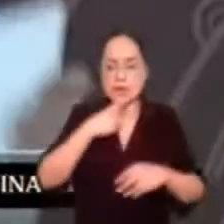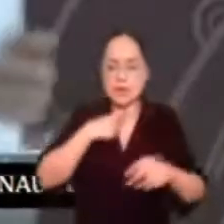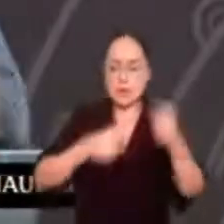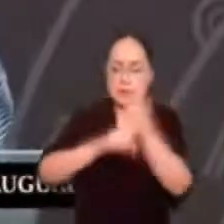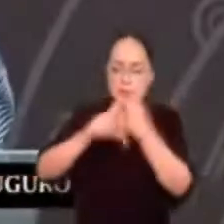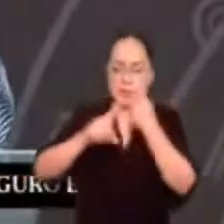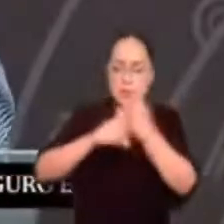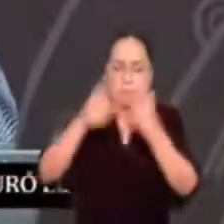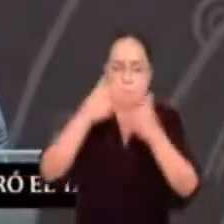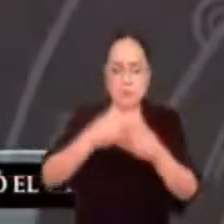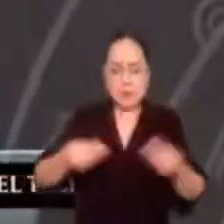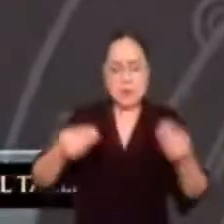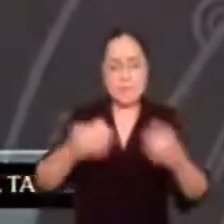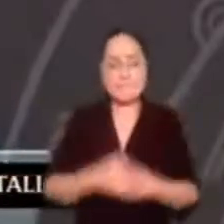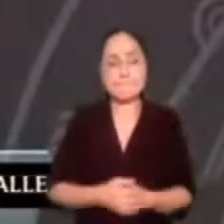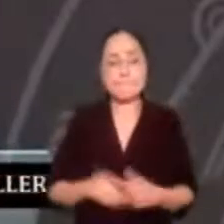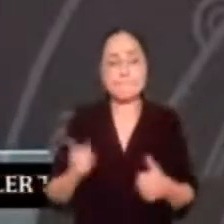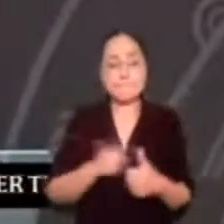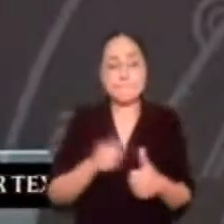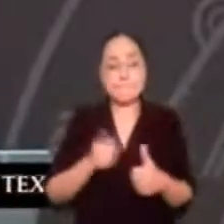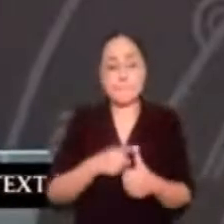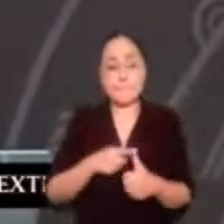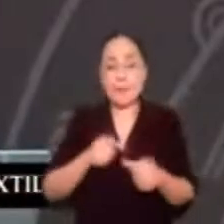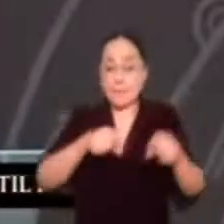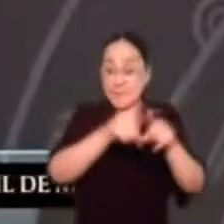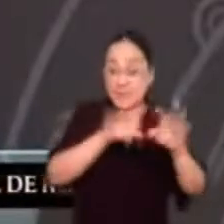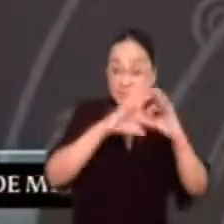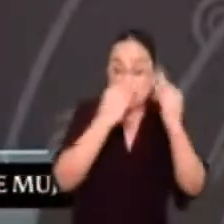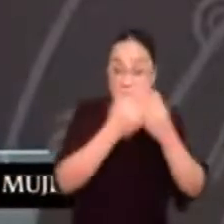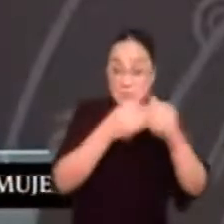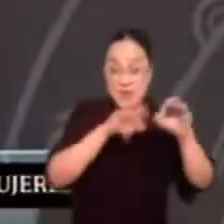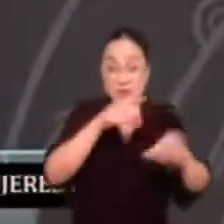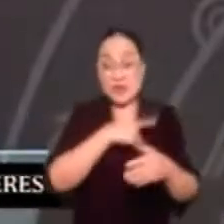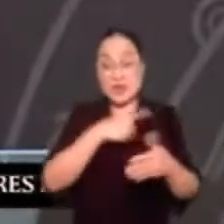primero que hay que evitar es que siga esta práctica, que ya no se haga, porque si no va